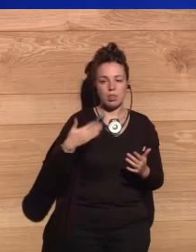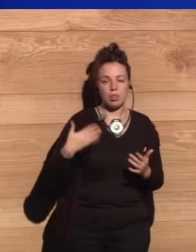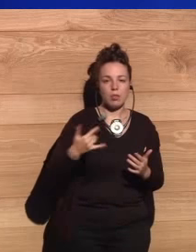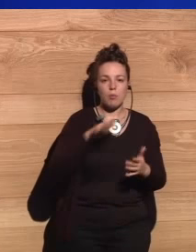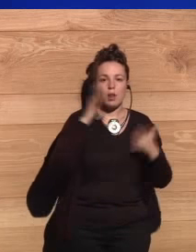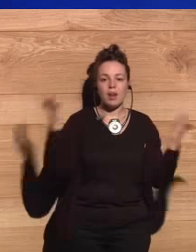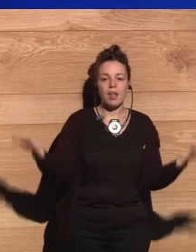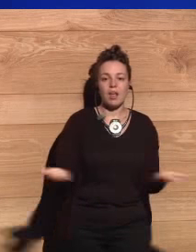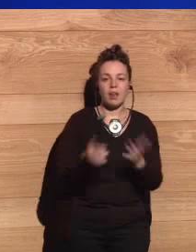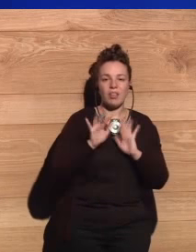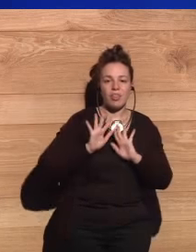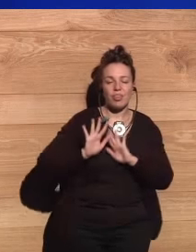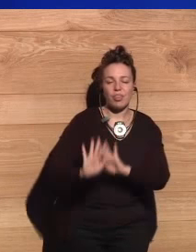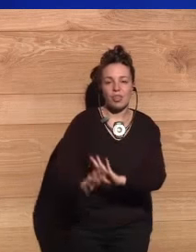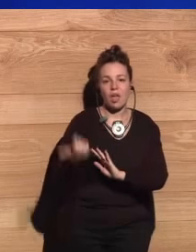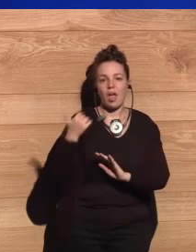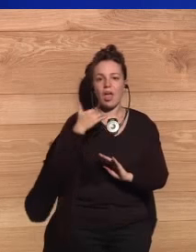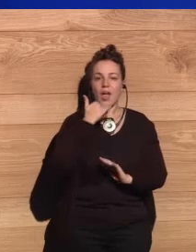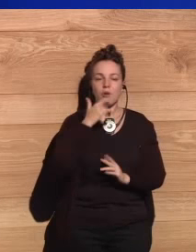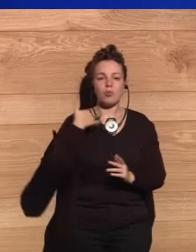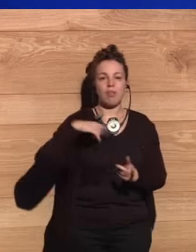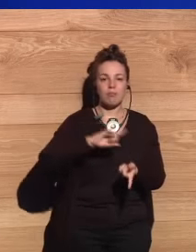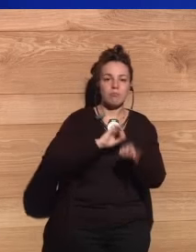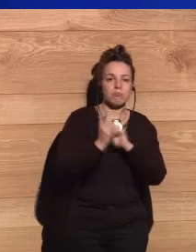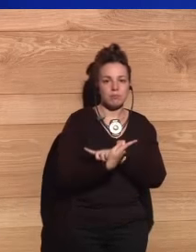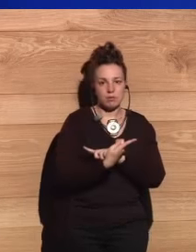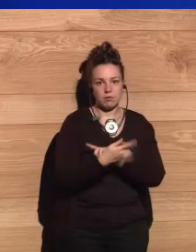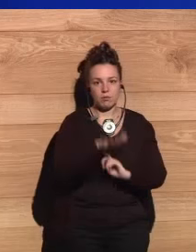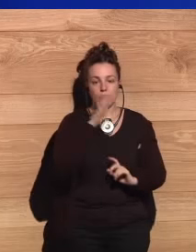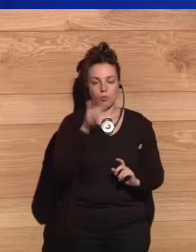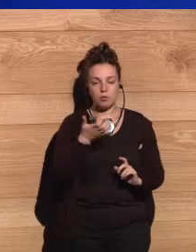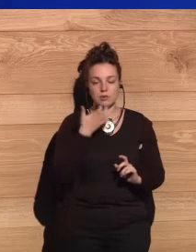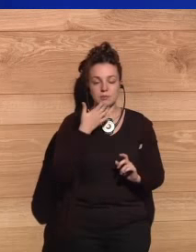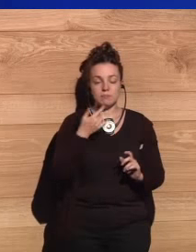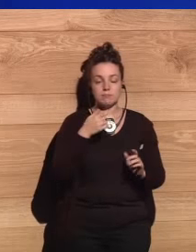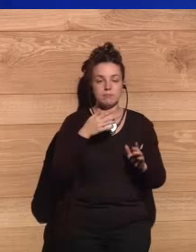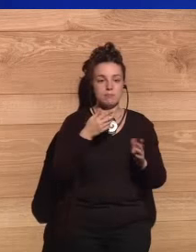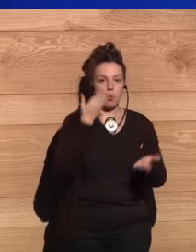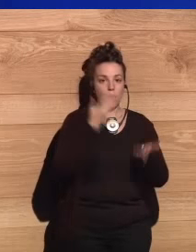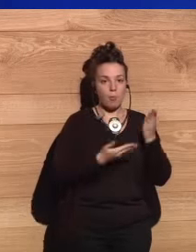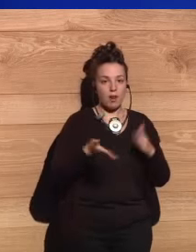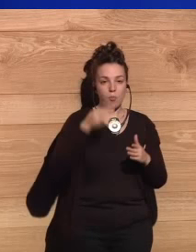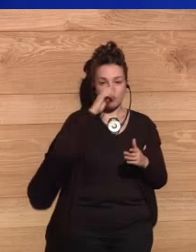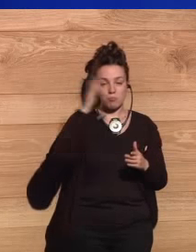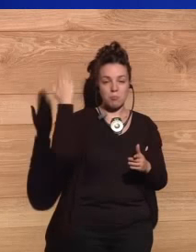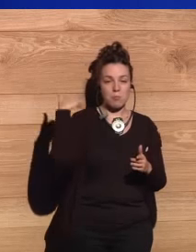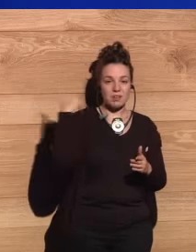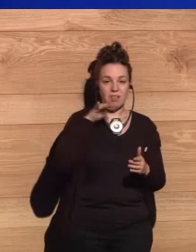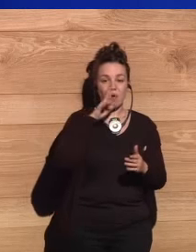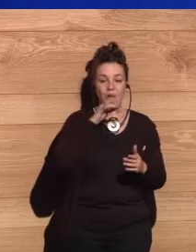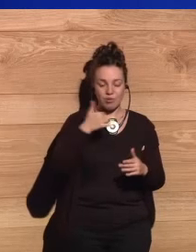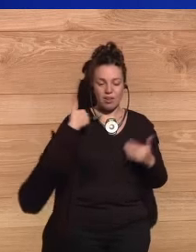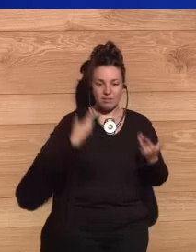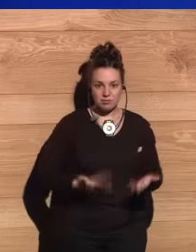la ligereza, hay algo que ha cambiado. Porque, a diferencia del pasado, ahora las